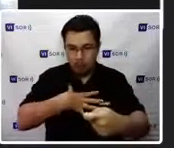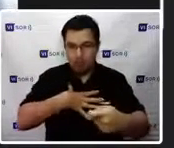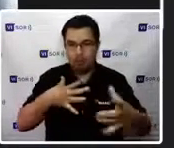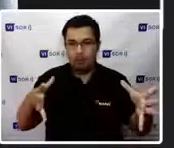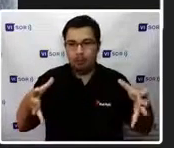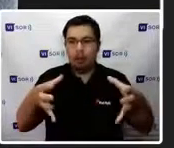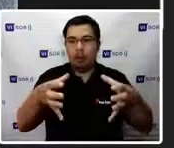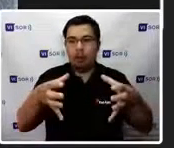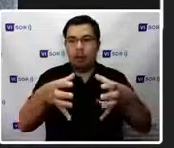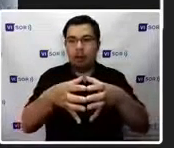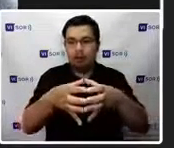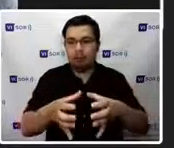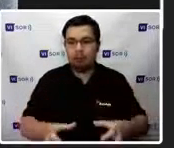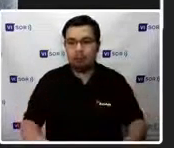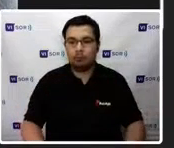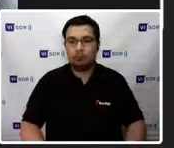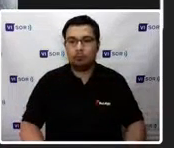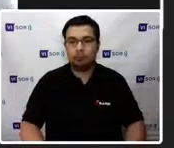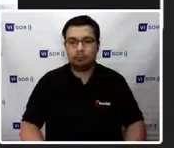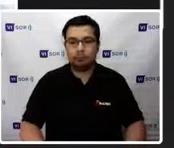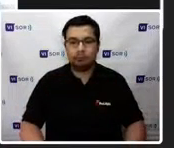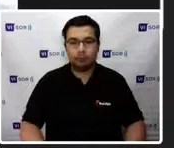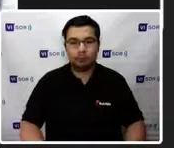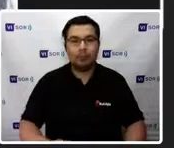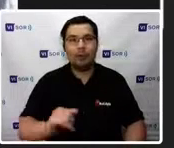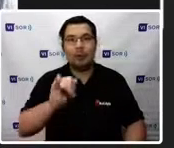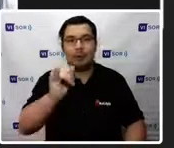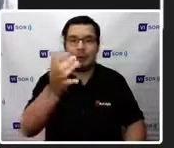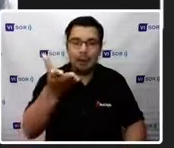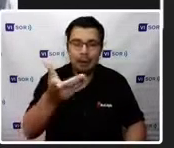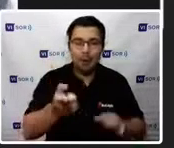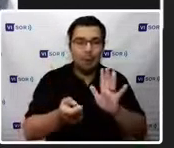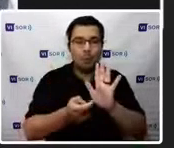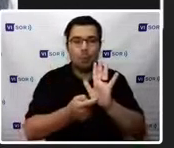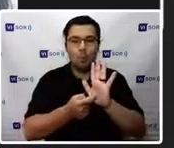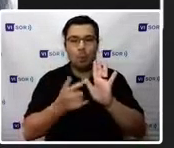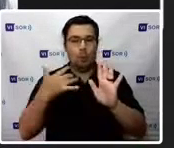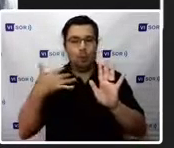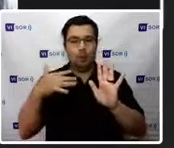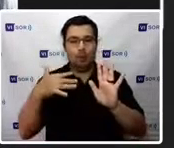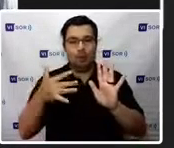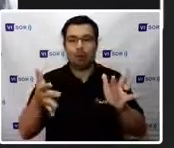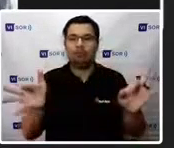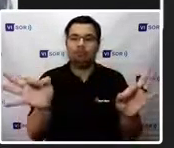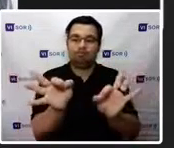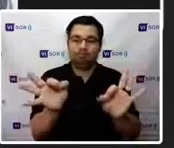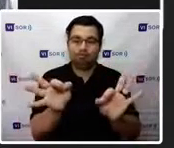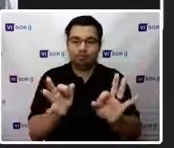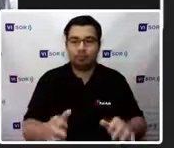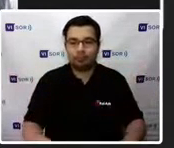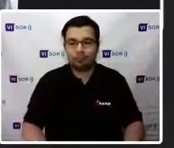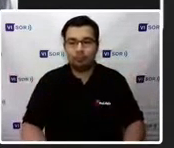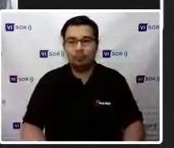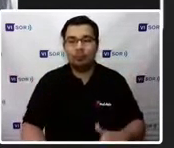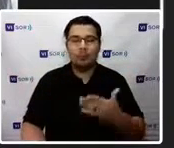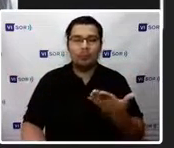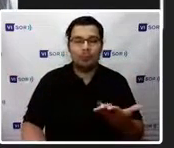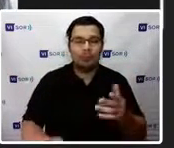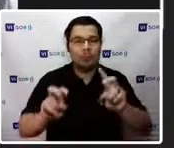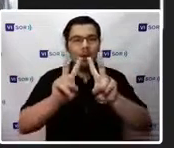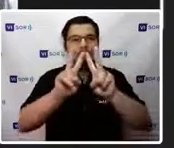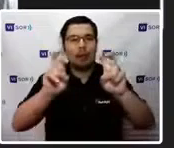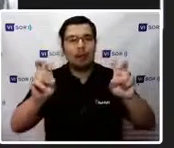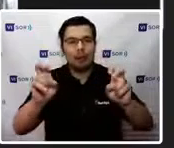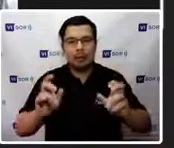Claro, sí, mira, yo creo que igual ahí toca un punto súper importante, Juan Sebastián, que tiene que ver con un poco la percepción que de repente la gente tiene de este